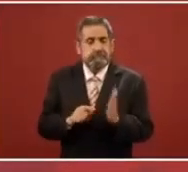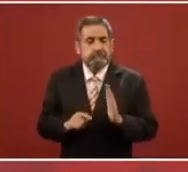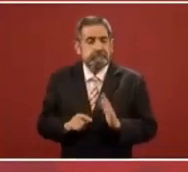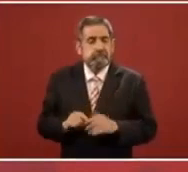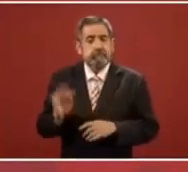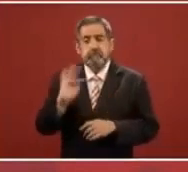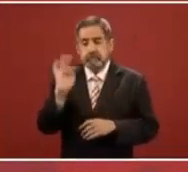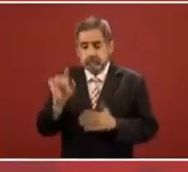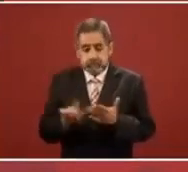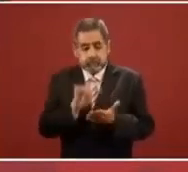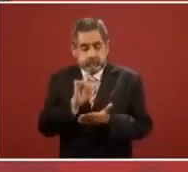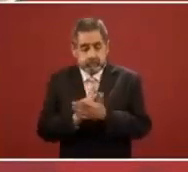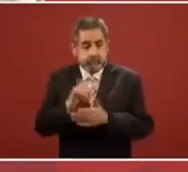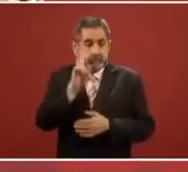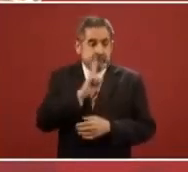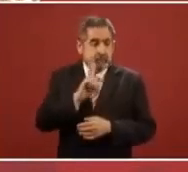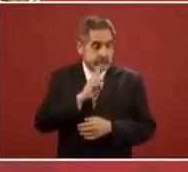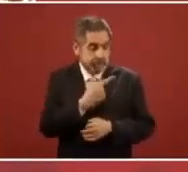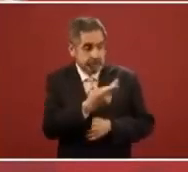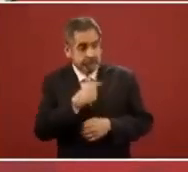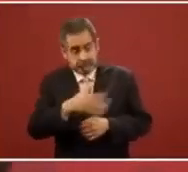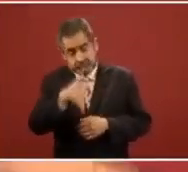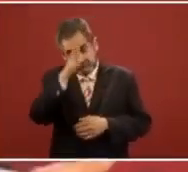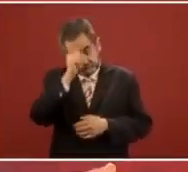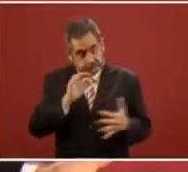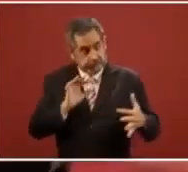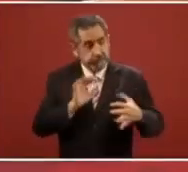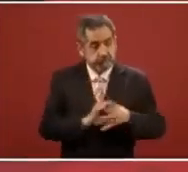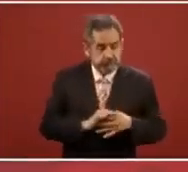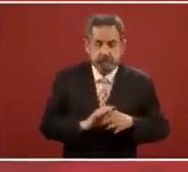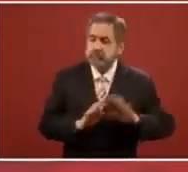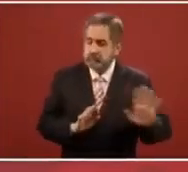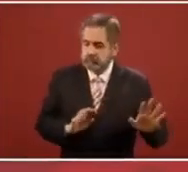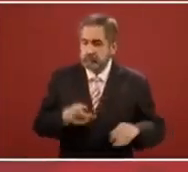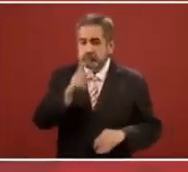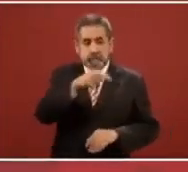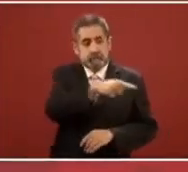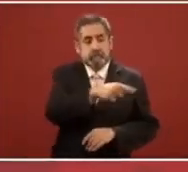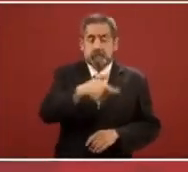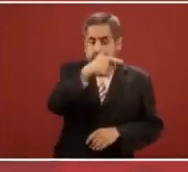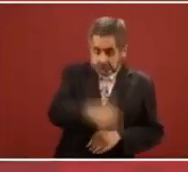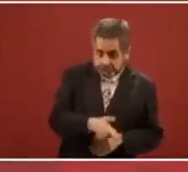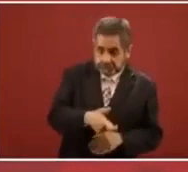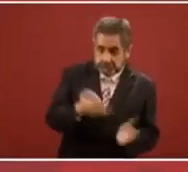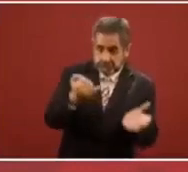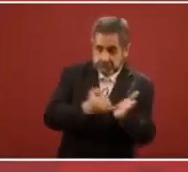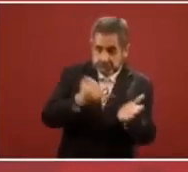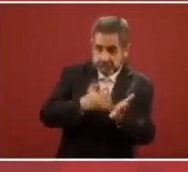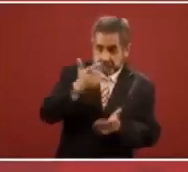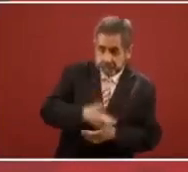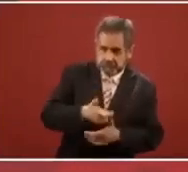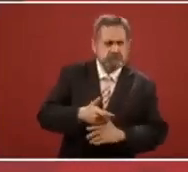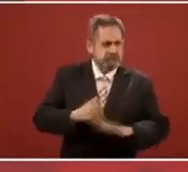pero si legalmente podemos llegar a acuerdos, siempre y cuando paguen,